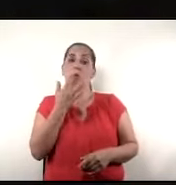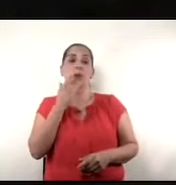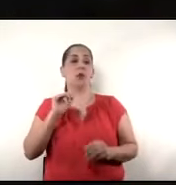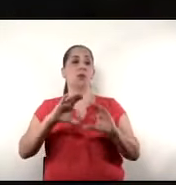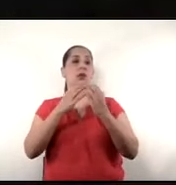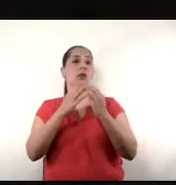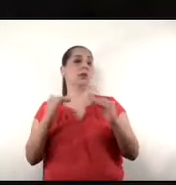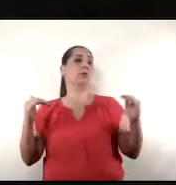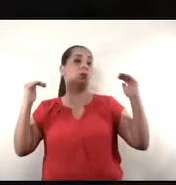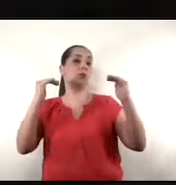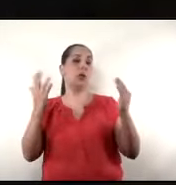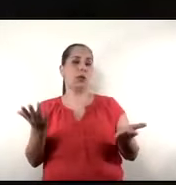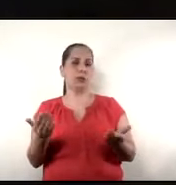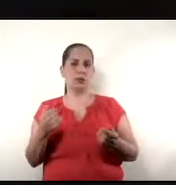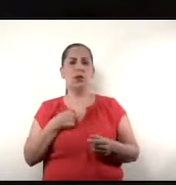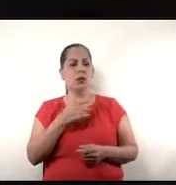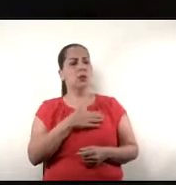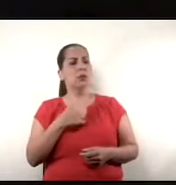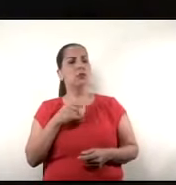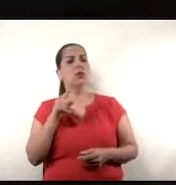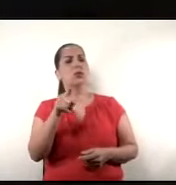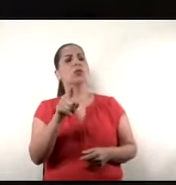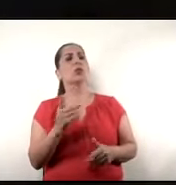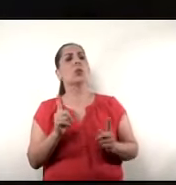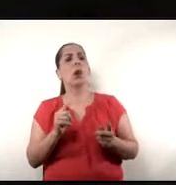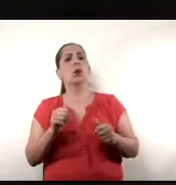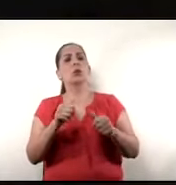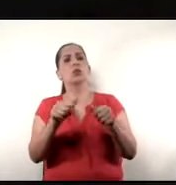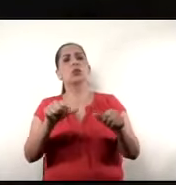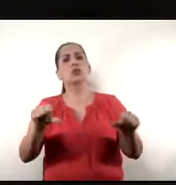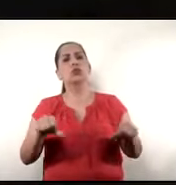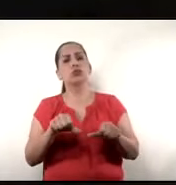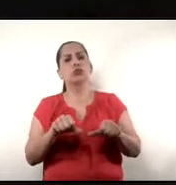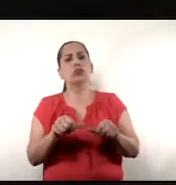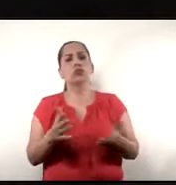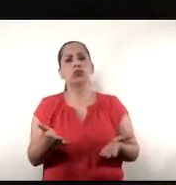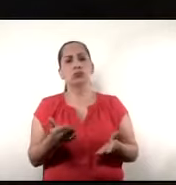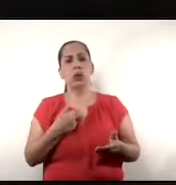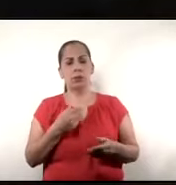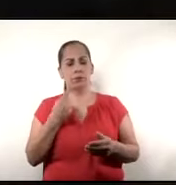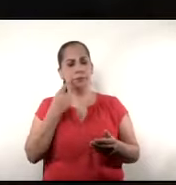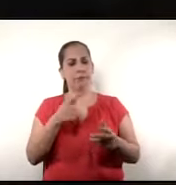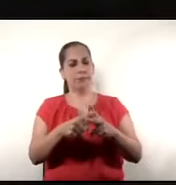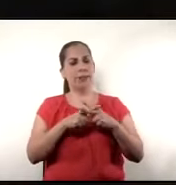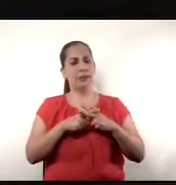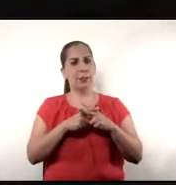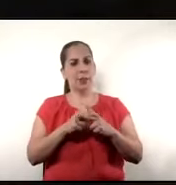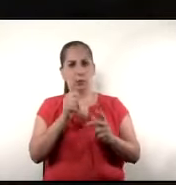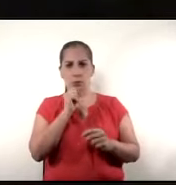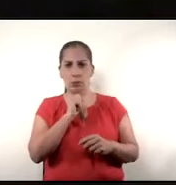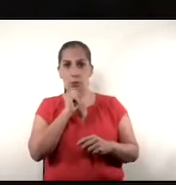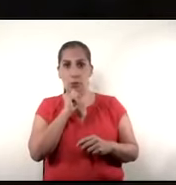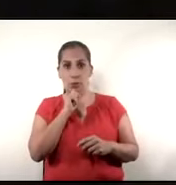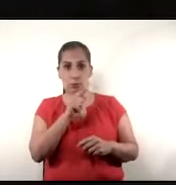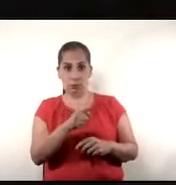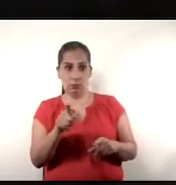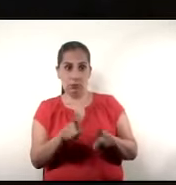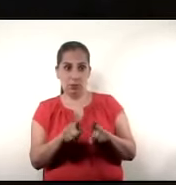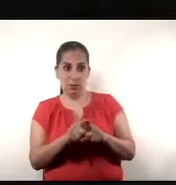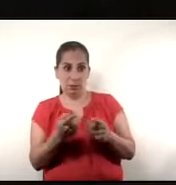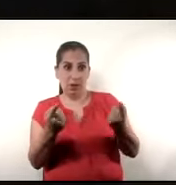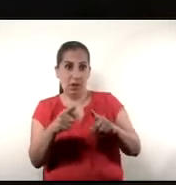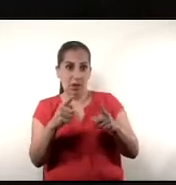sociales. Me gustaría saber cuál es la postura que va a tener frente al financiamiento privado. Estas fuentes de financiamiento son también la causa